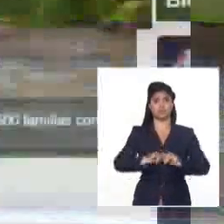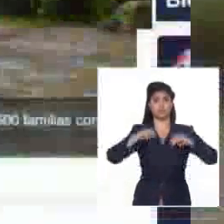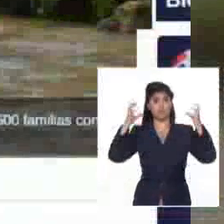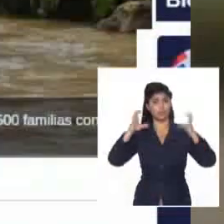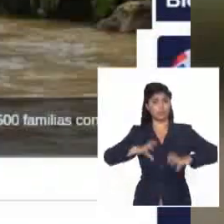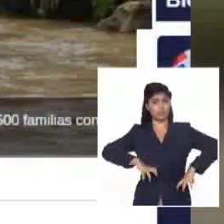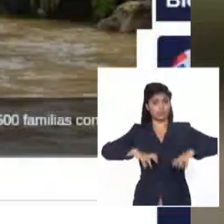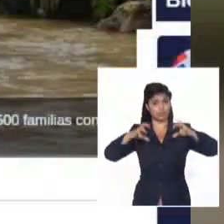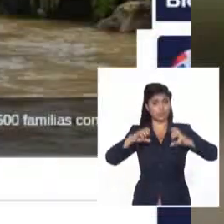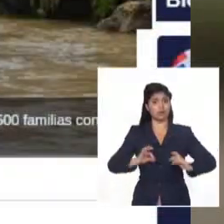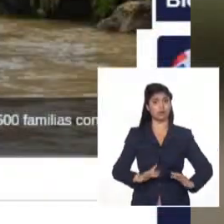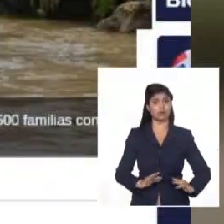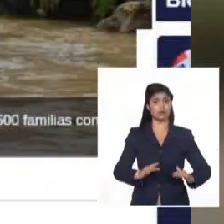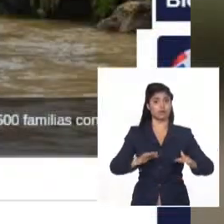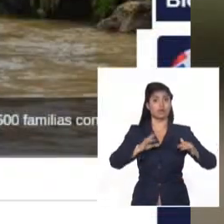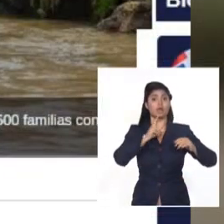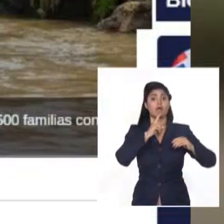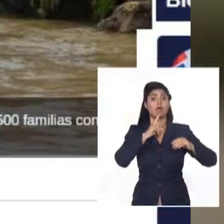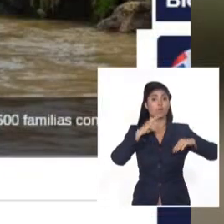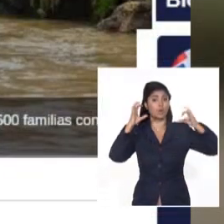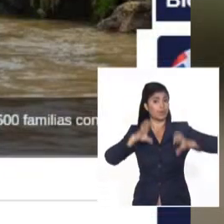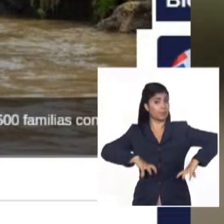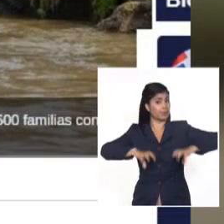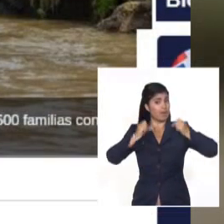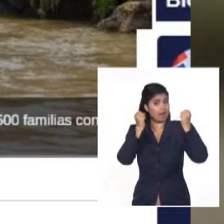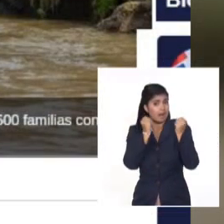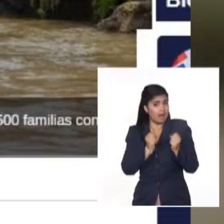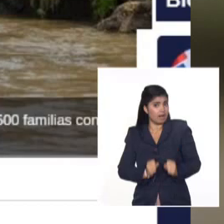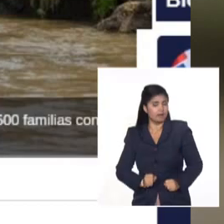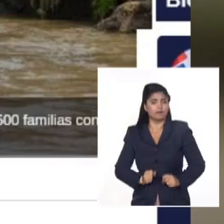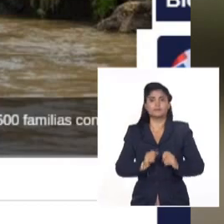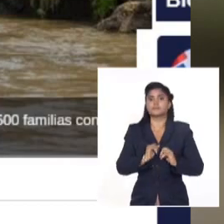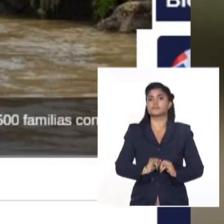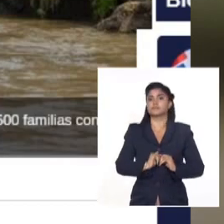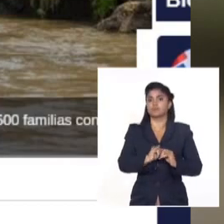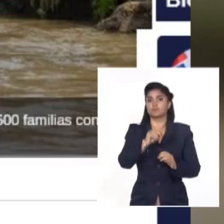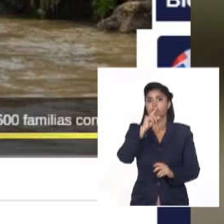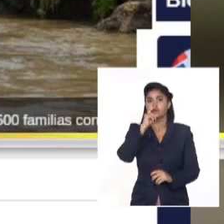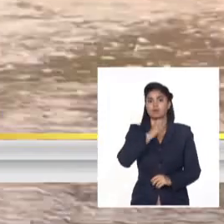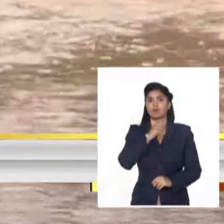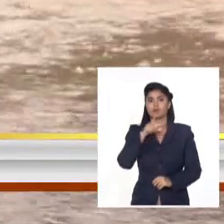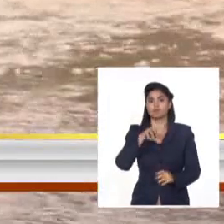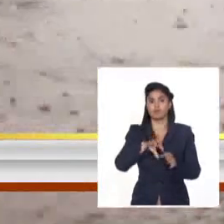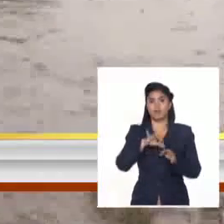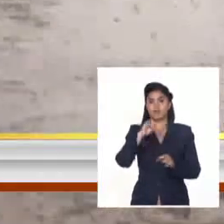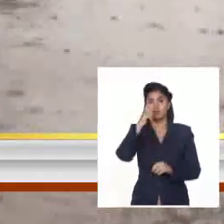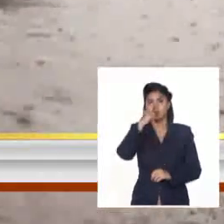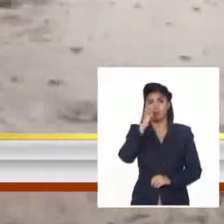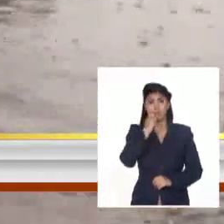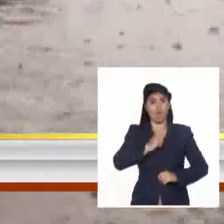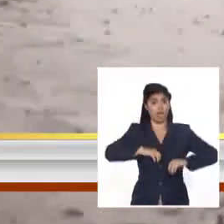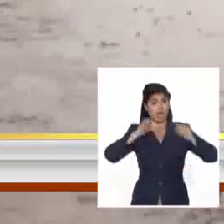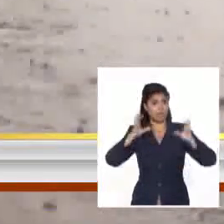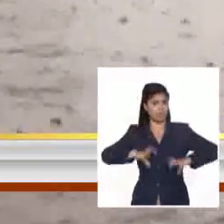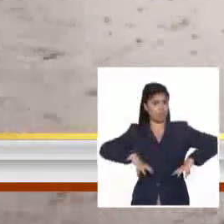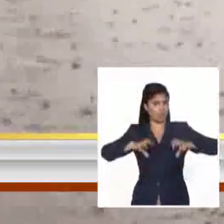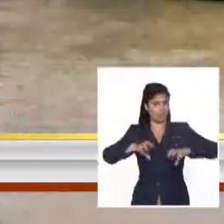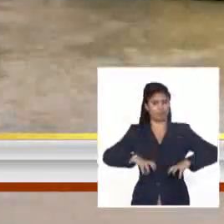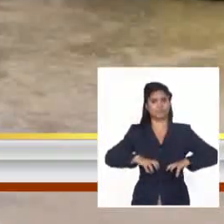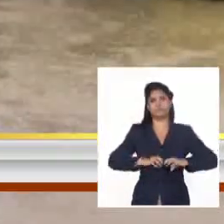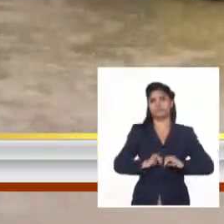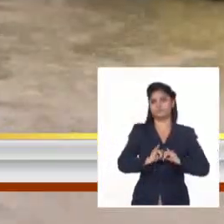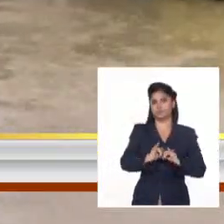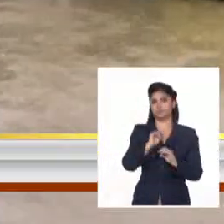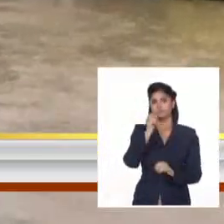otra parte, el municipio de Boren, en Bélgica, sufrió las mayores inundaciones de su historia. El primer ministro Alexander De